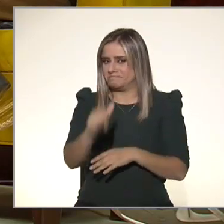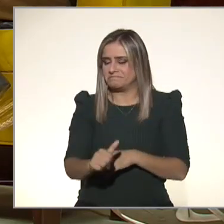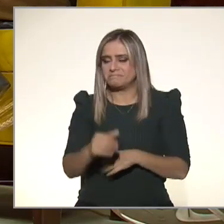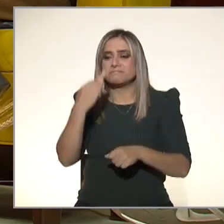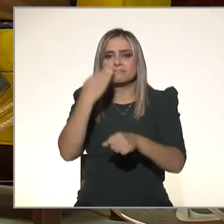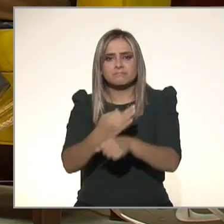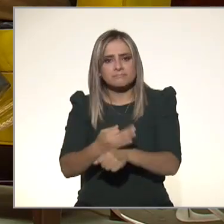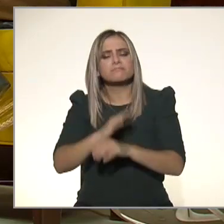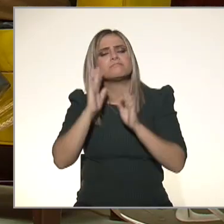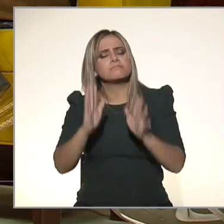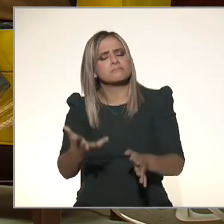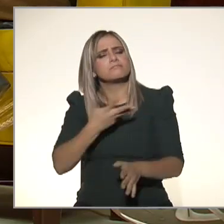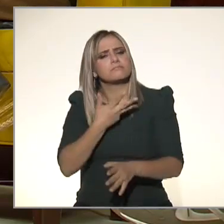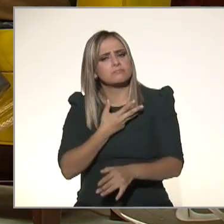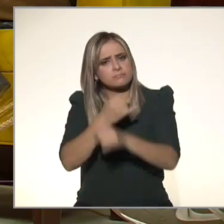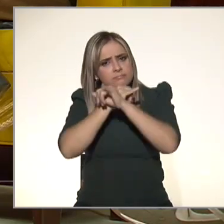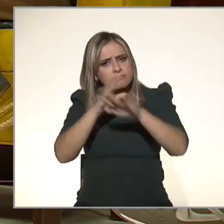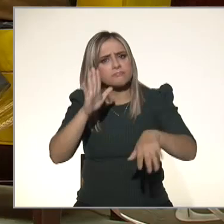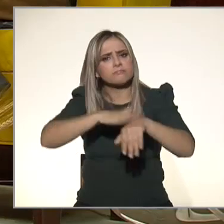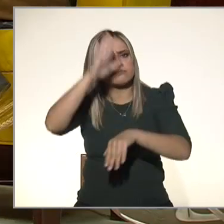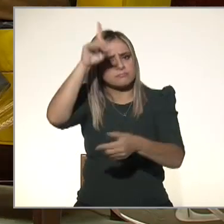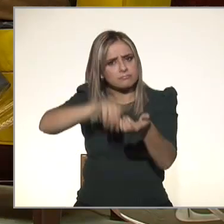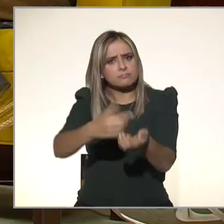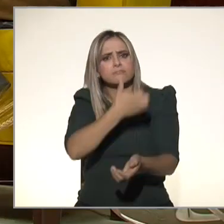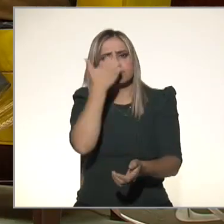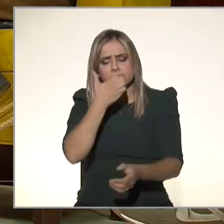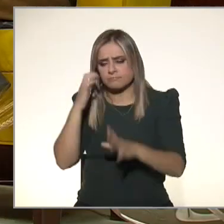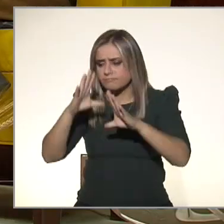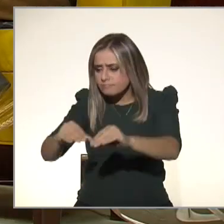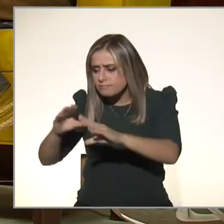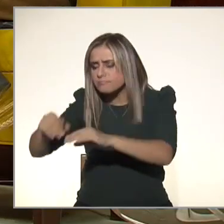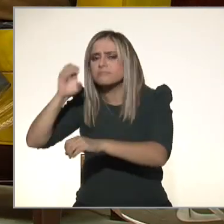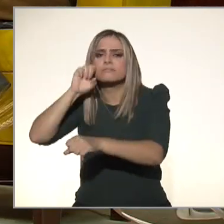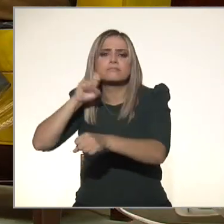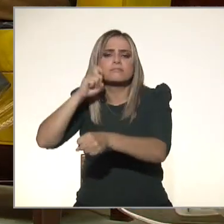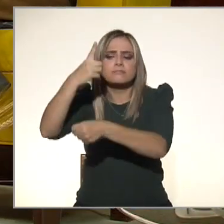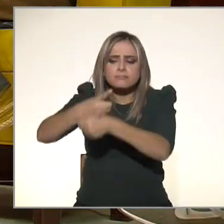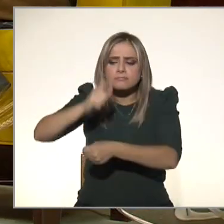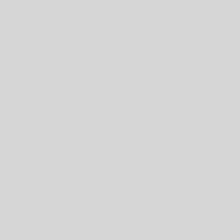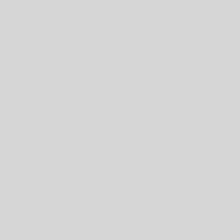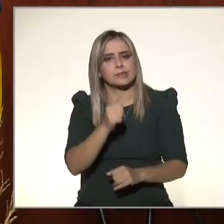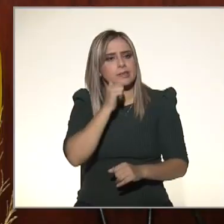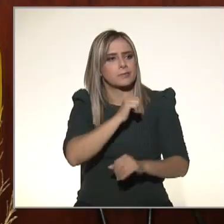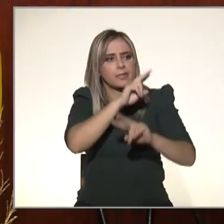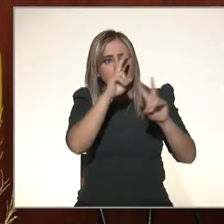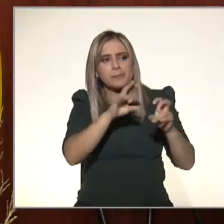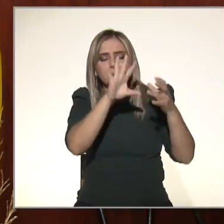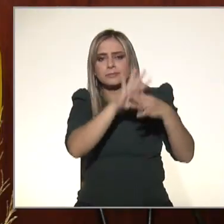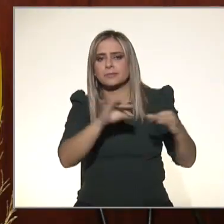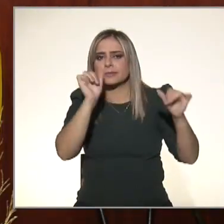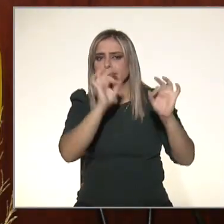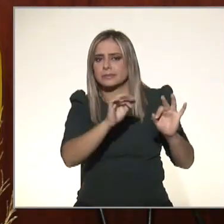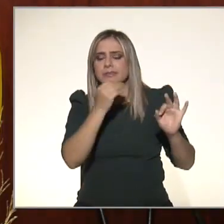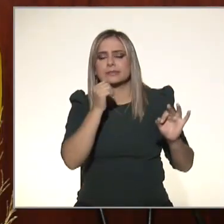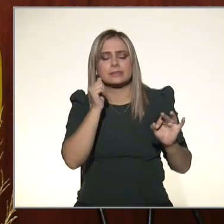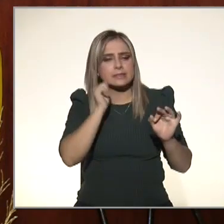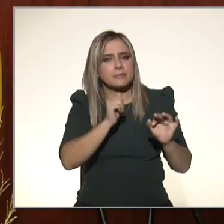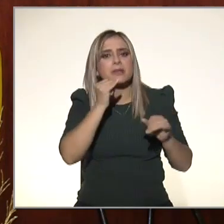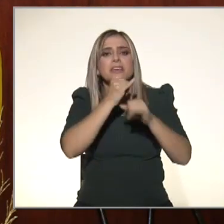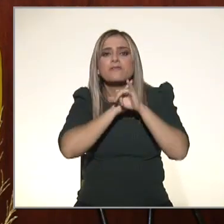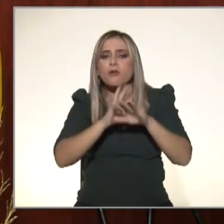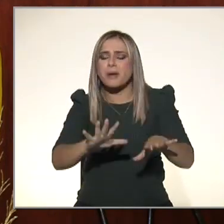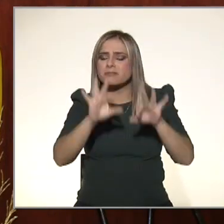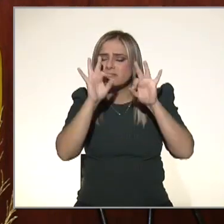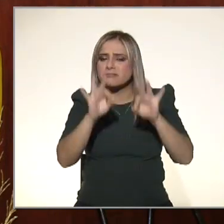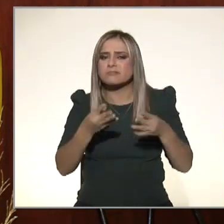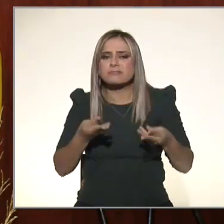encontrar herramientas para poder dirigir su sexualidad desde una temprana edad. El tipo y calidad del